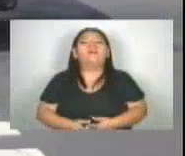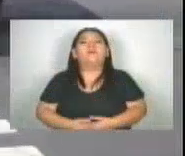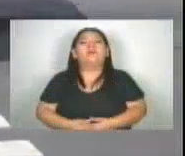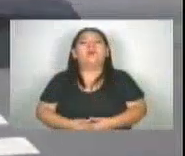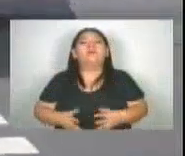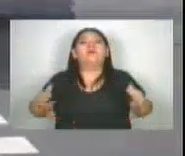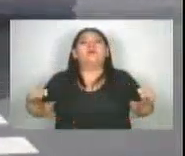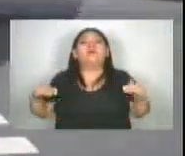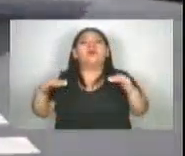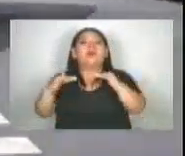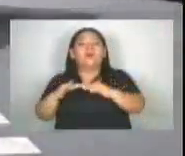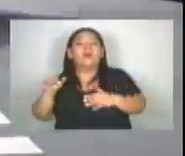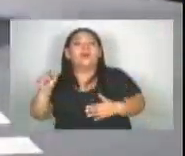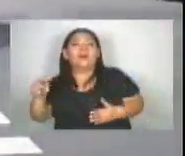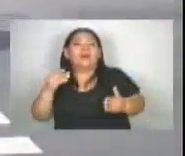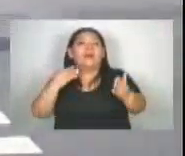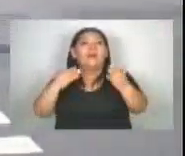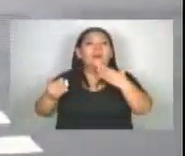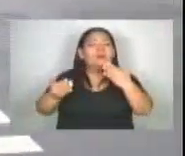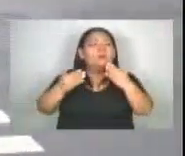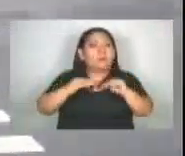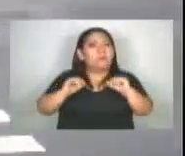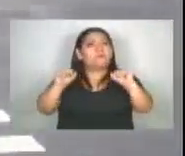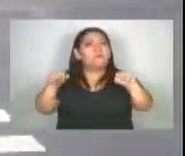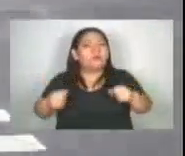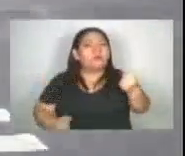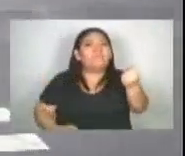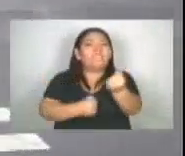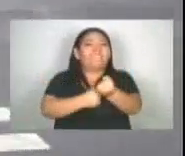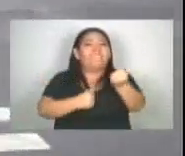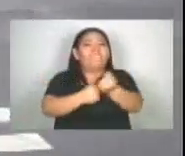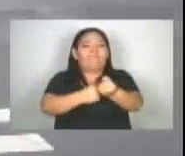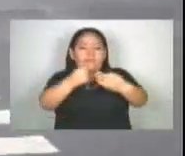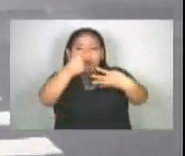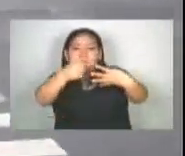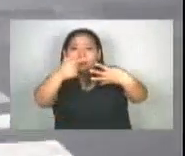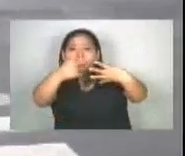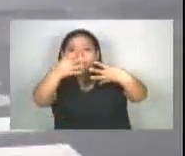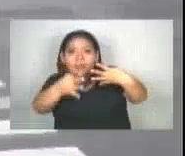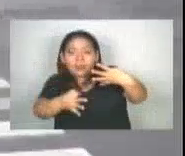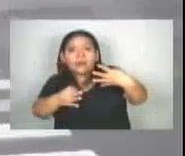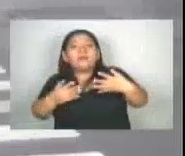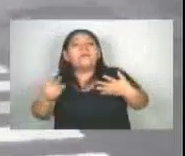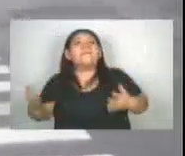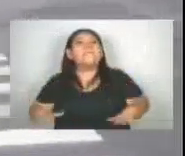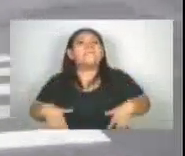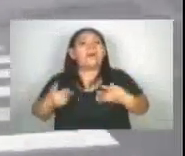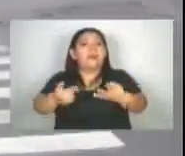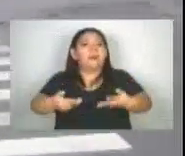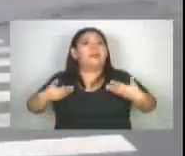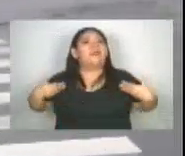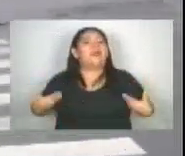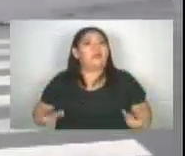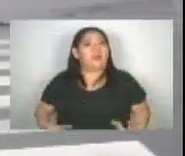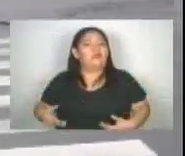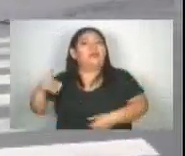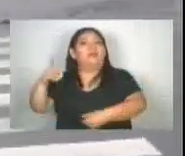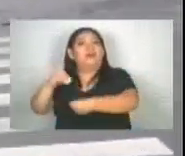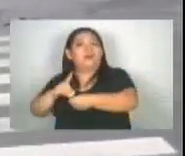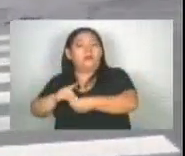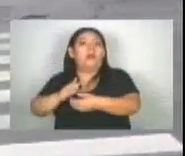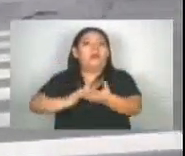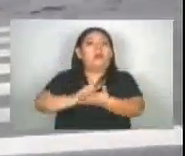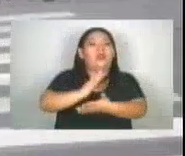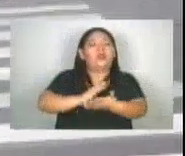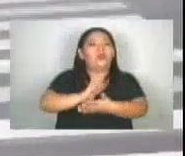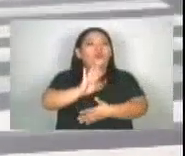Además detalla que aún es necesario fortalecer la legislación para garantizar los derechos de las personas con discapacidad, del acceso y